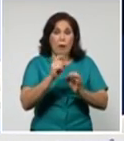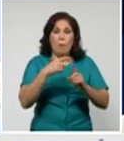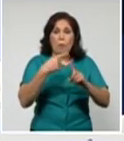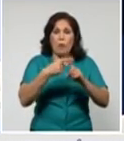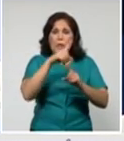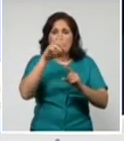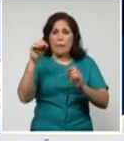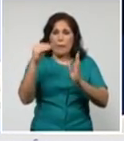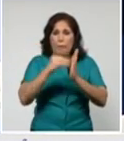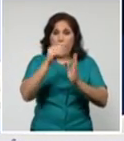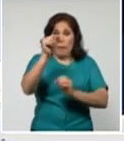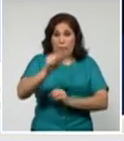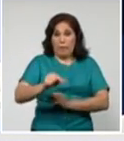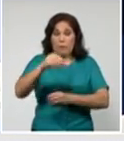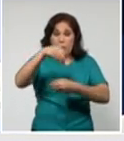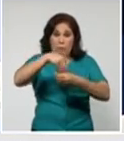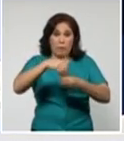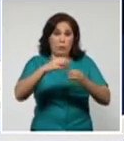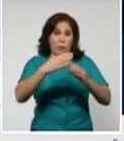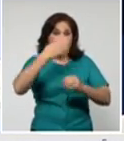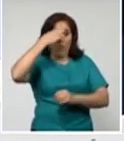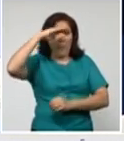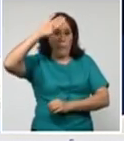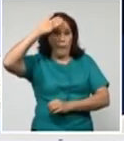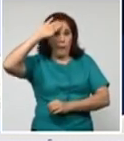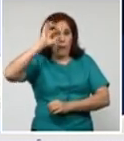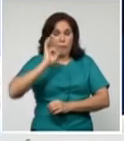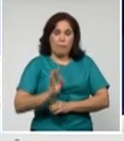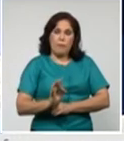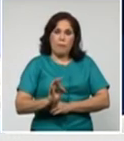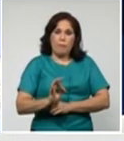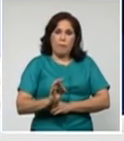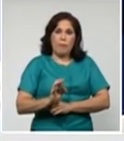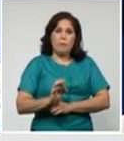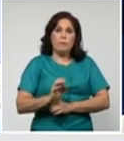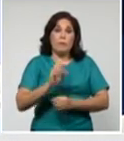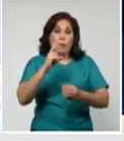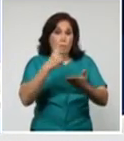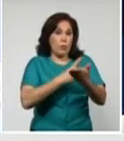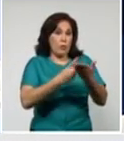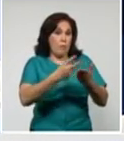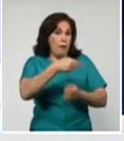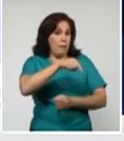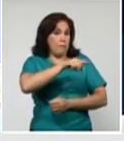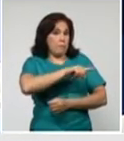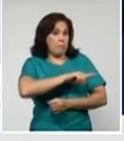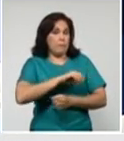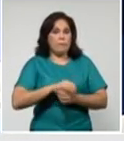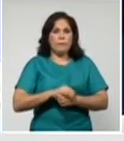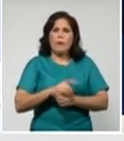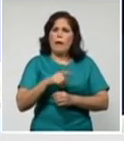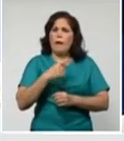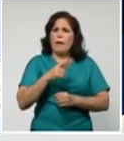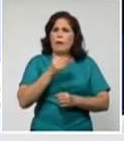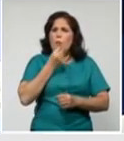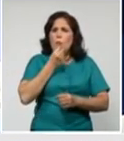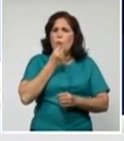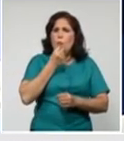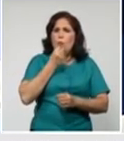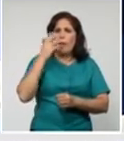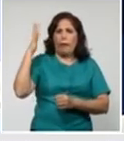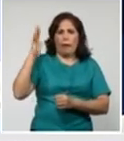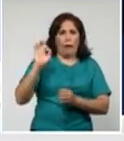por 100.000 habitantes en los últimos 15 días, aquí no se tienen en cuenta los casos